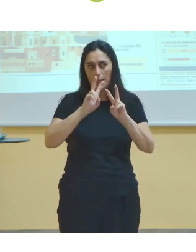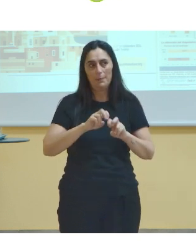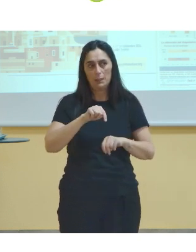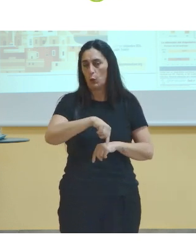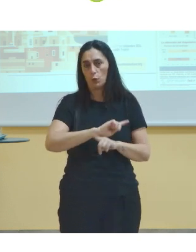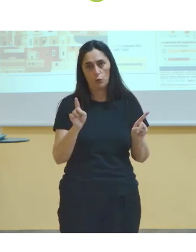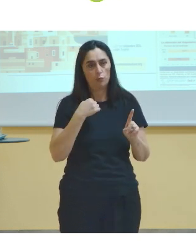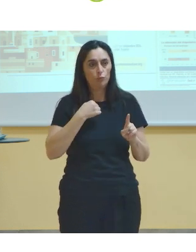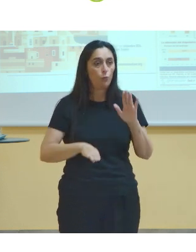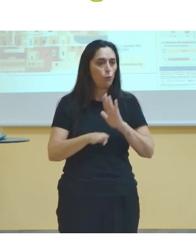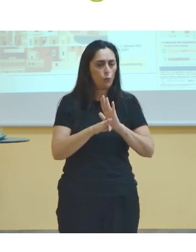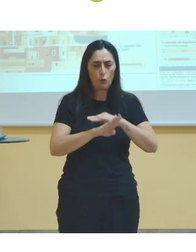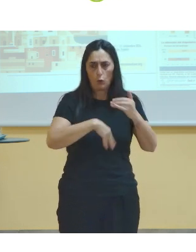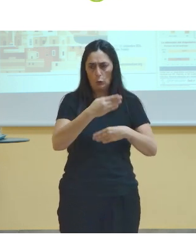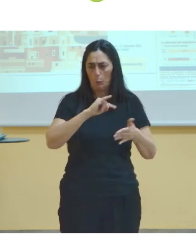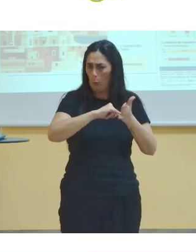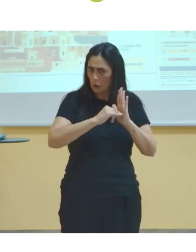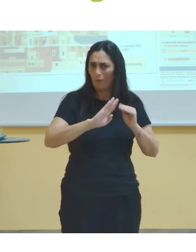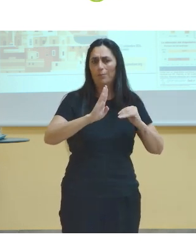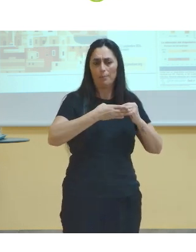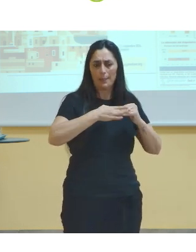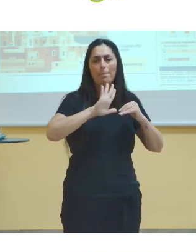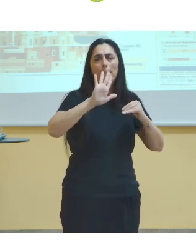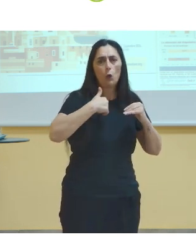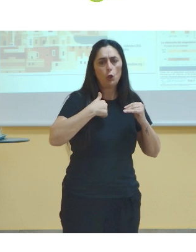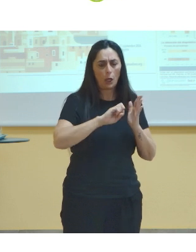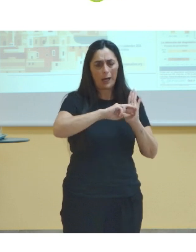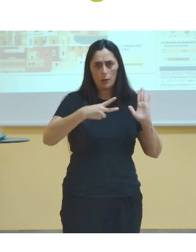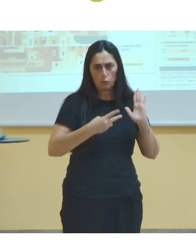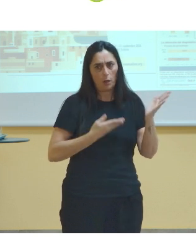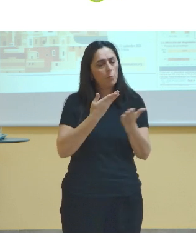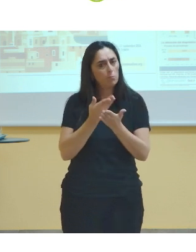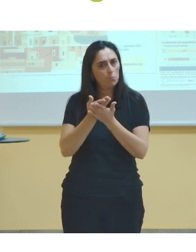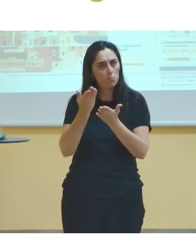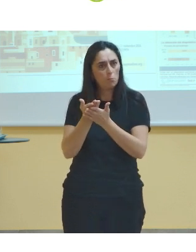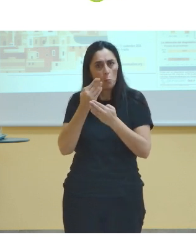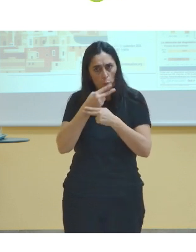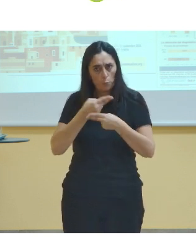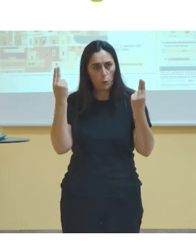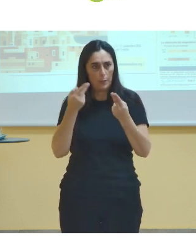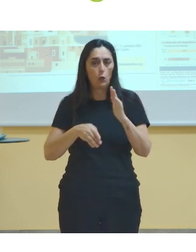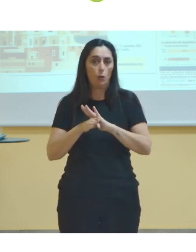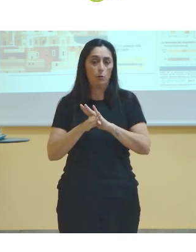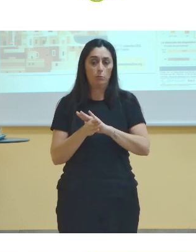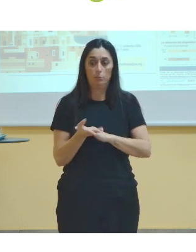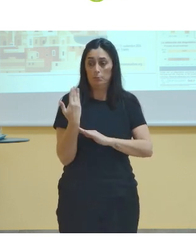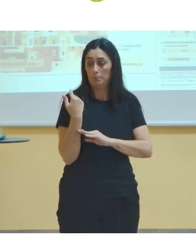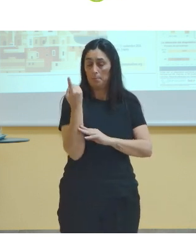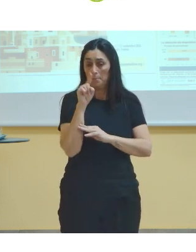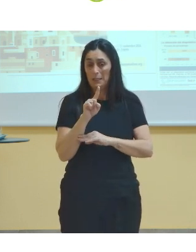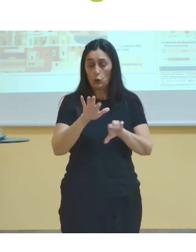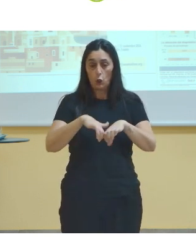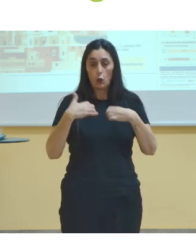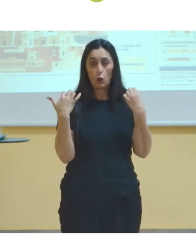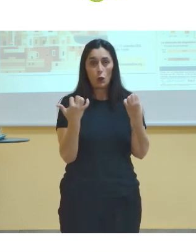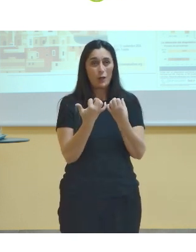Nosotros seguimos, el proyecto ya cerró, pero seguimos presentando resultados. Por ejemplo, en el mes pasado, en el Congreso de la Sociedad